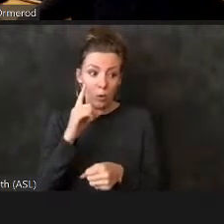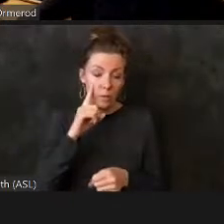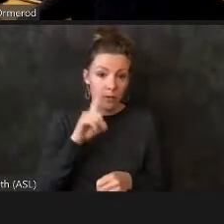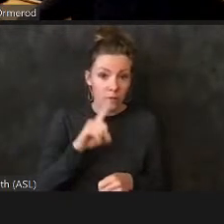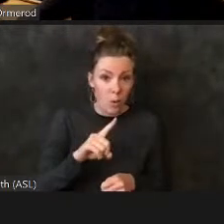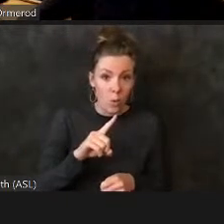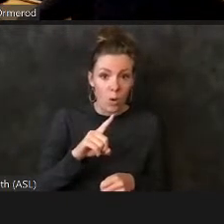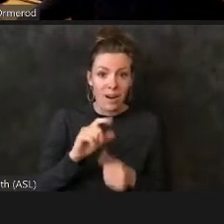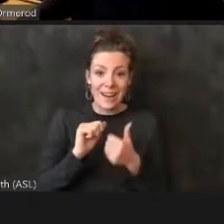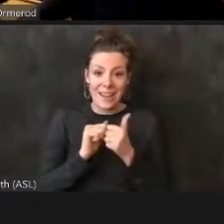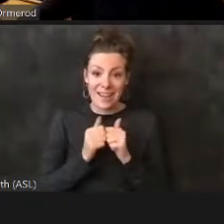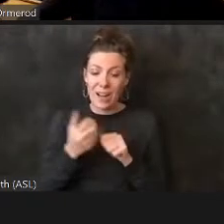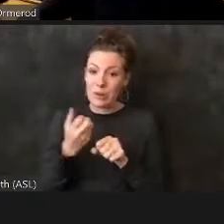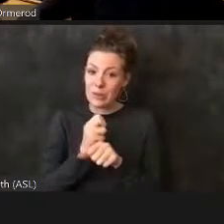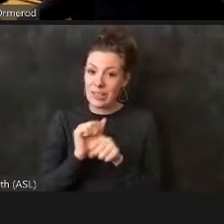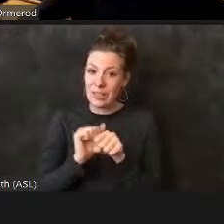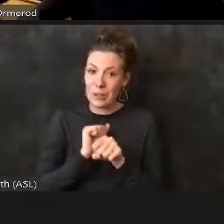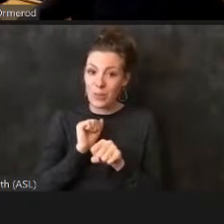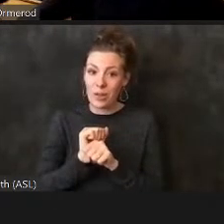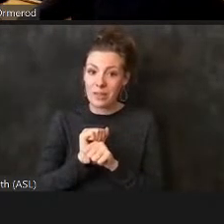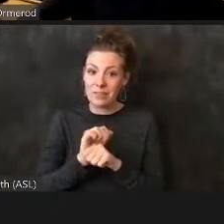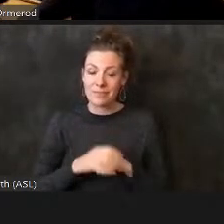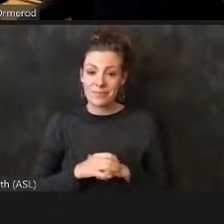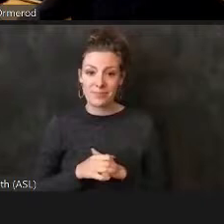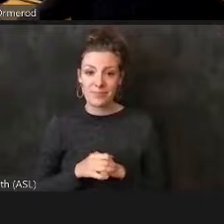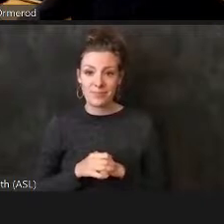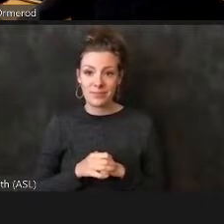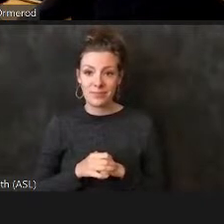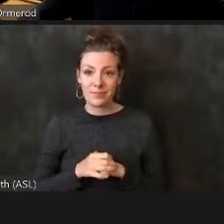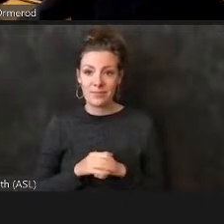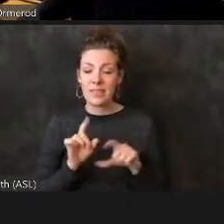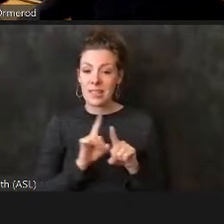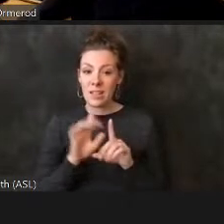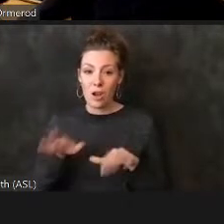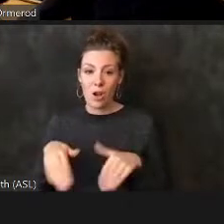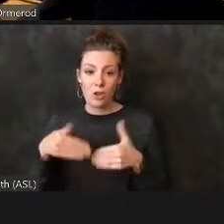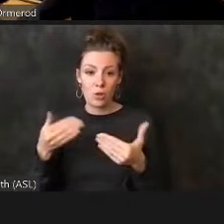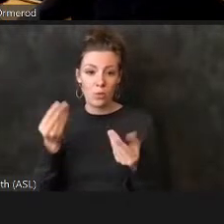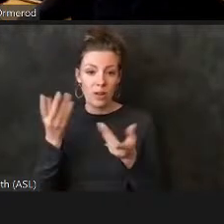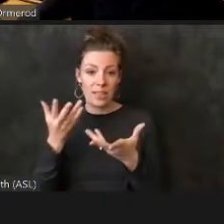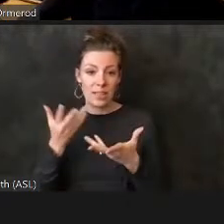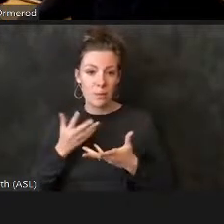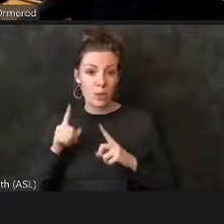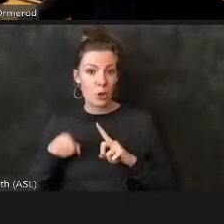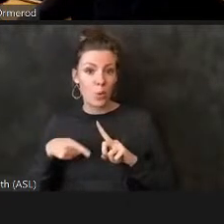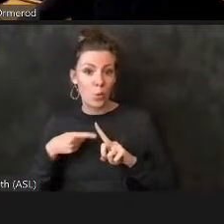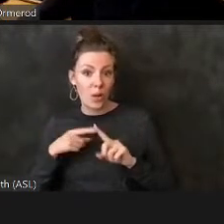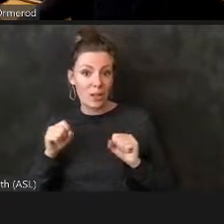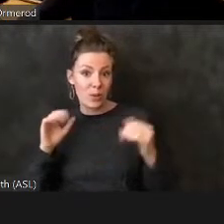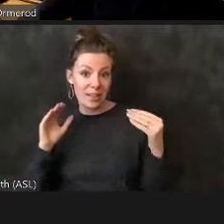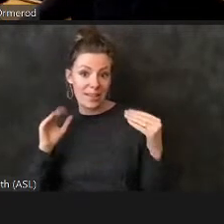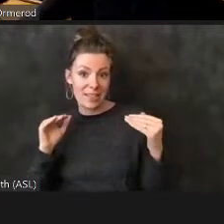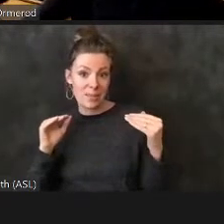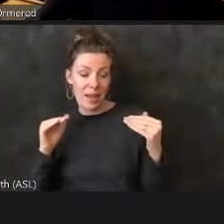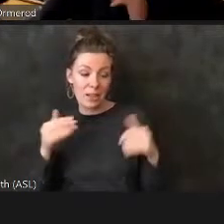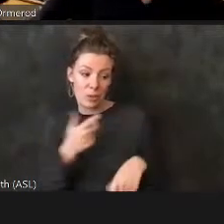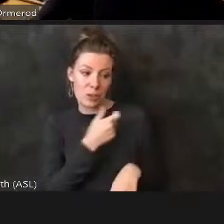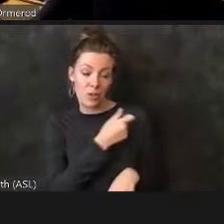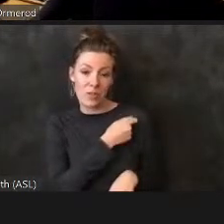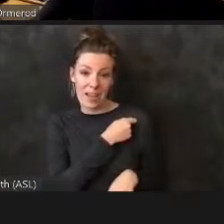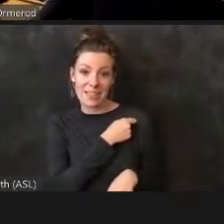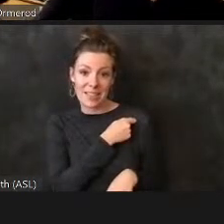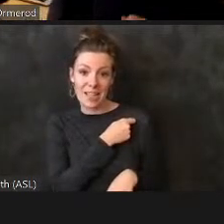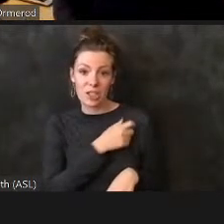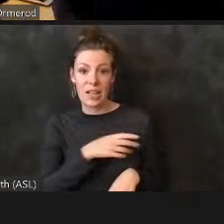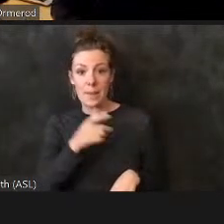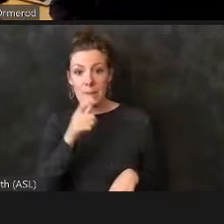puede sacar la vacuna y cómo usted puede agarrar una cita. También provee información de